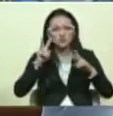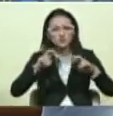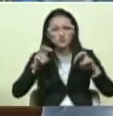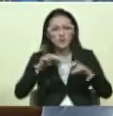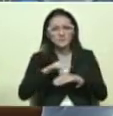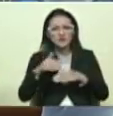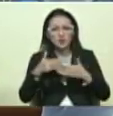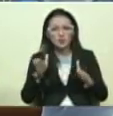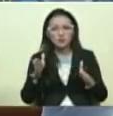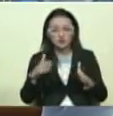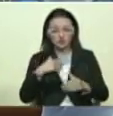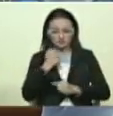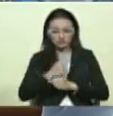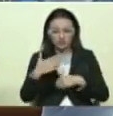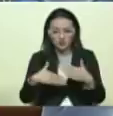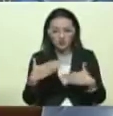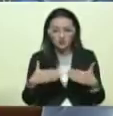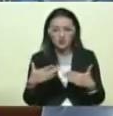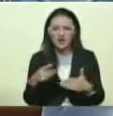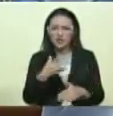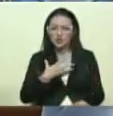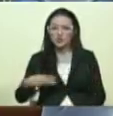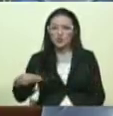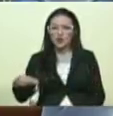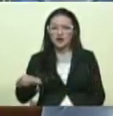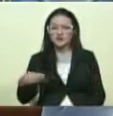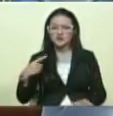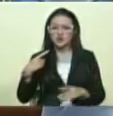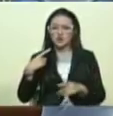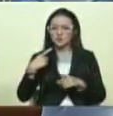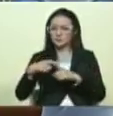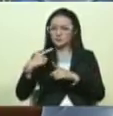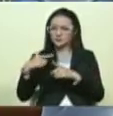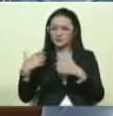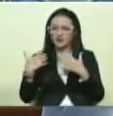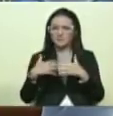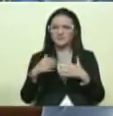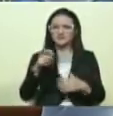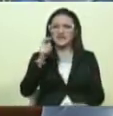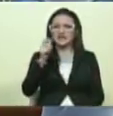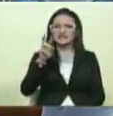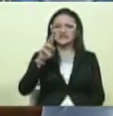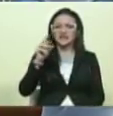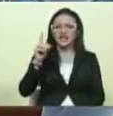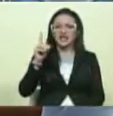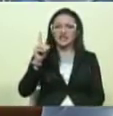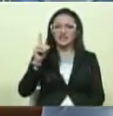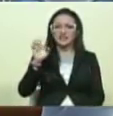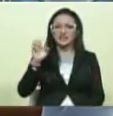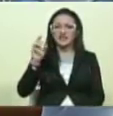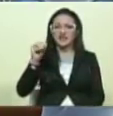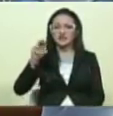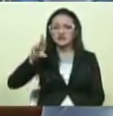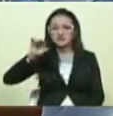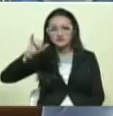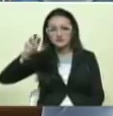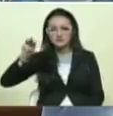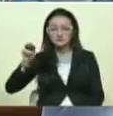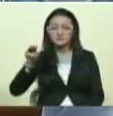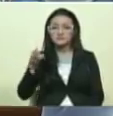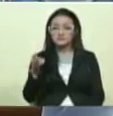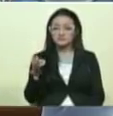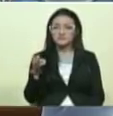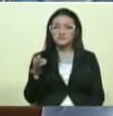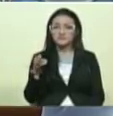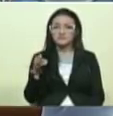actual gestión. Aparece como dueño de Tradequip y OVAP Industrial. Fue acusado